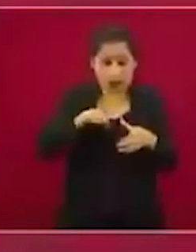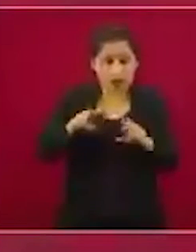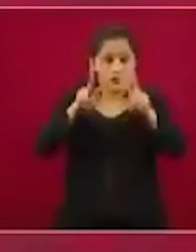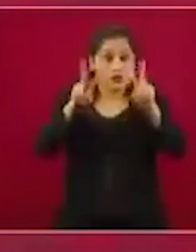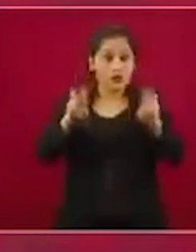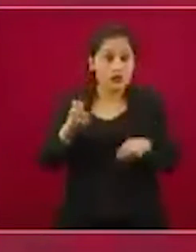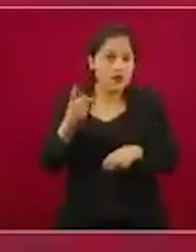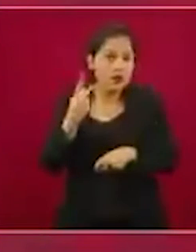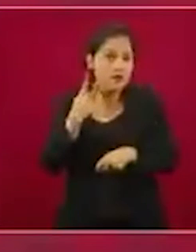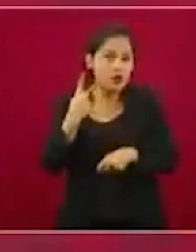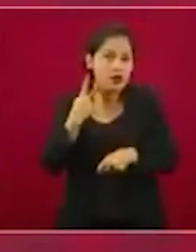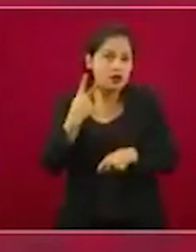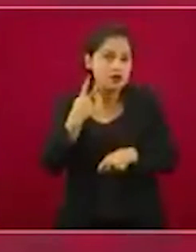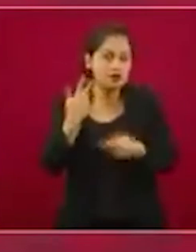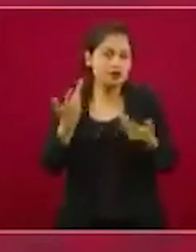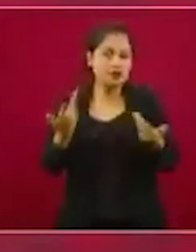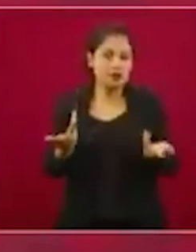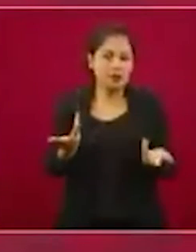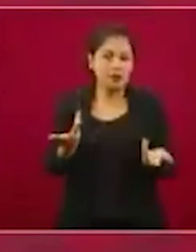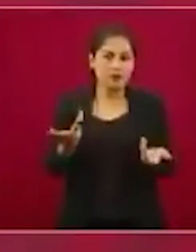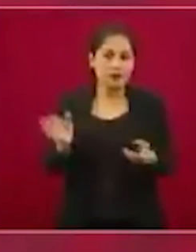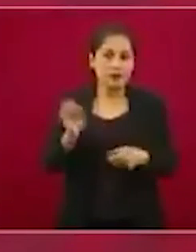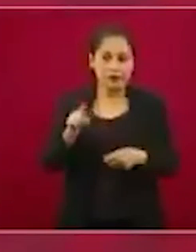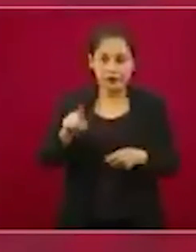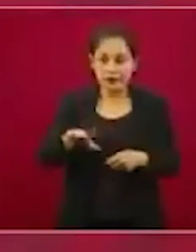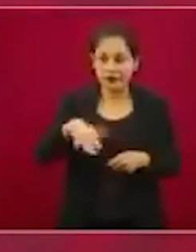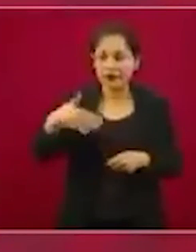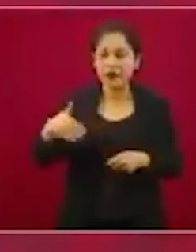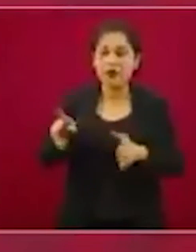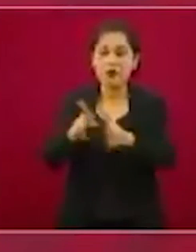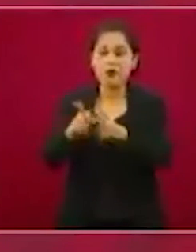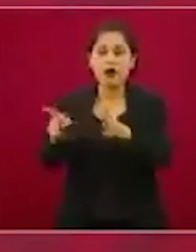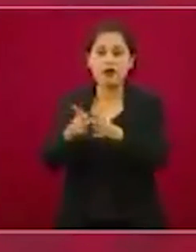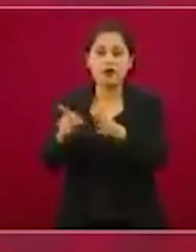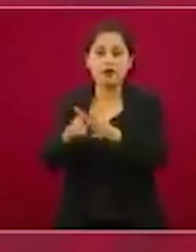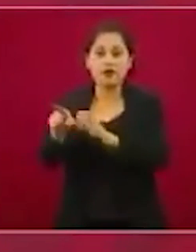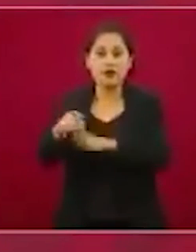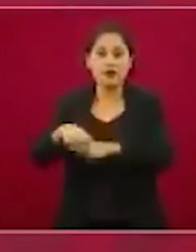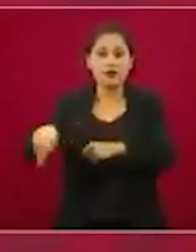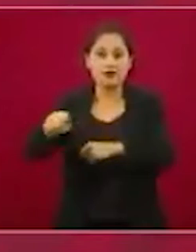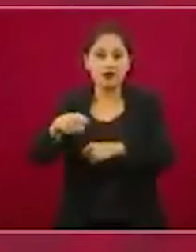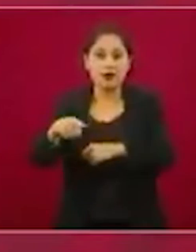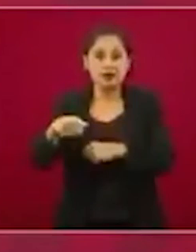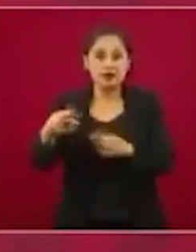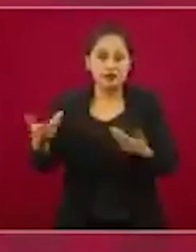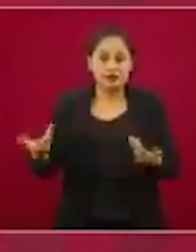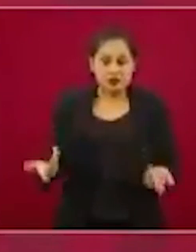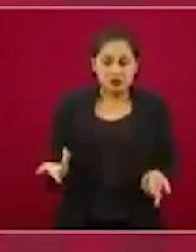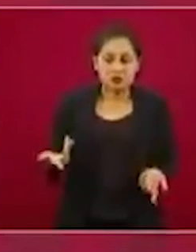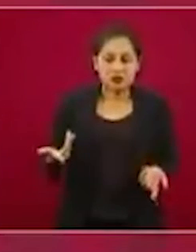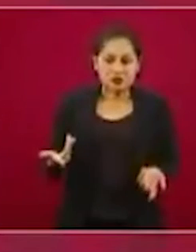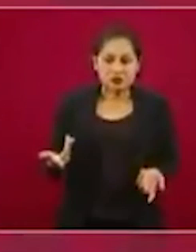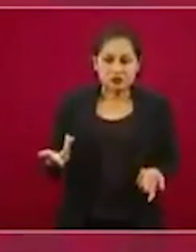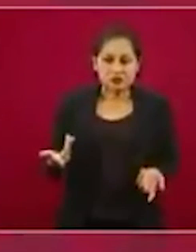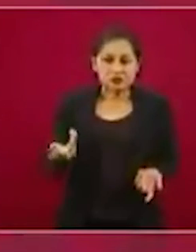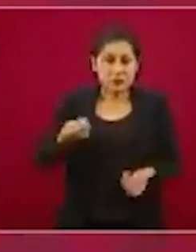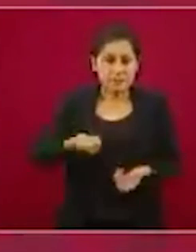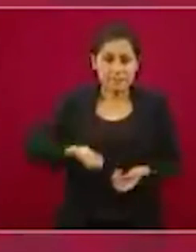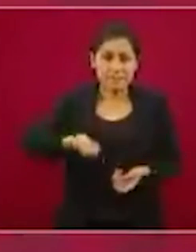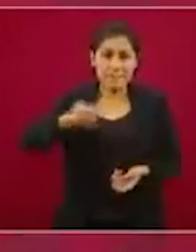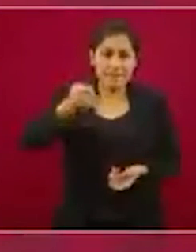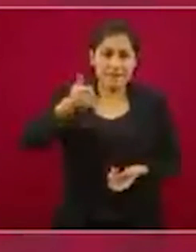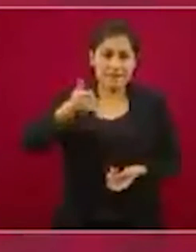otro lado manifestó su preocupación por los males crónicos que padecen miles de mexicanos como hipertensión y diabetes y por ello consideró